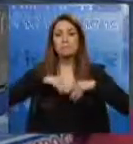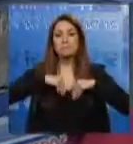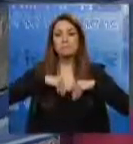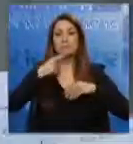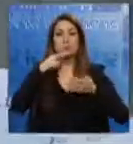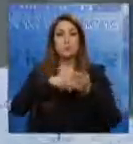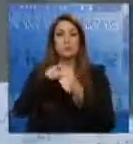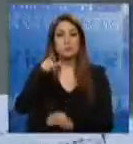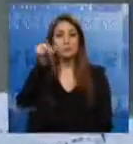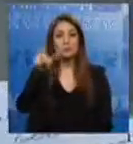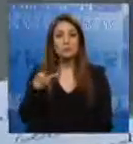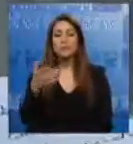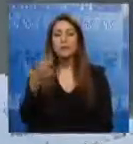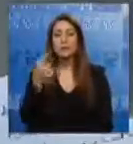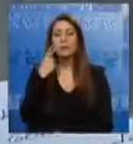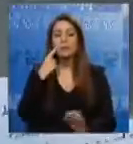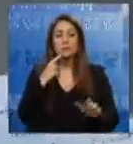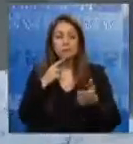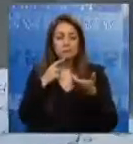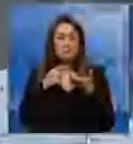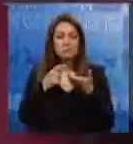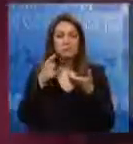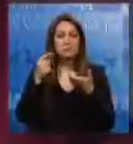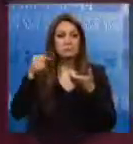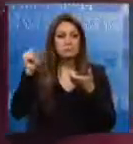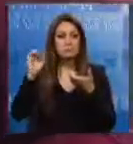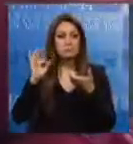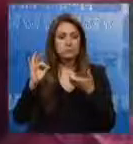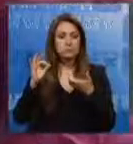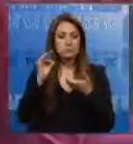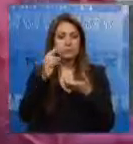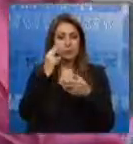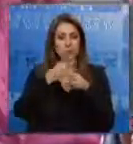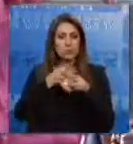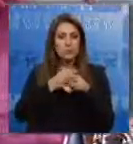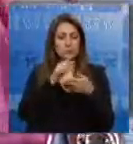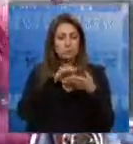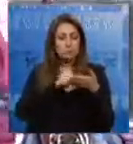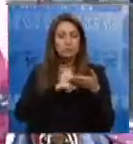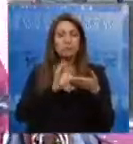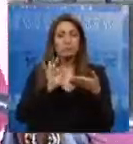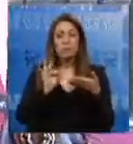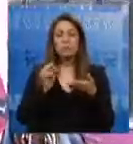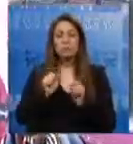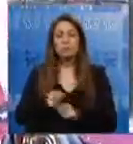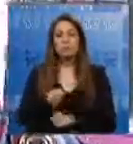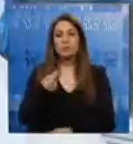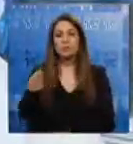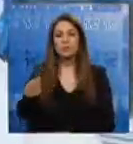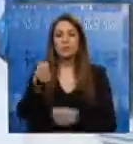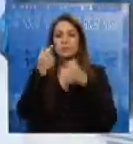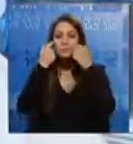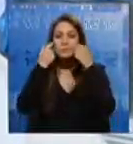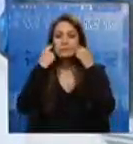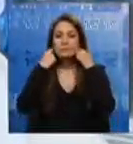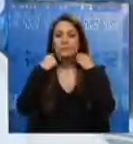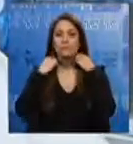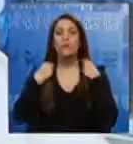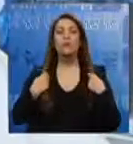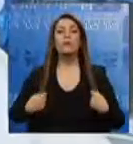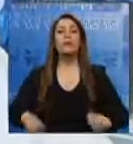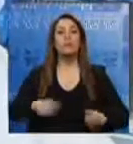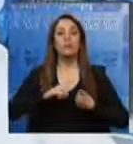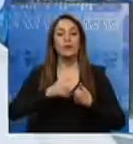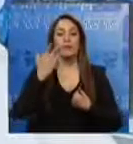por ejemplo, se constata incluso la validez de la receta antes de entregar el medicamento al usuario. Primero con la fecha actualizada,